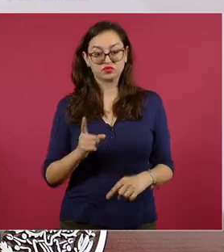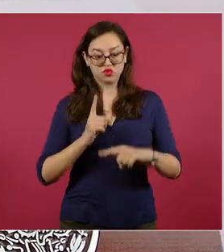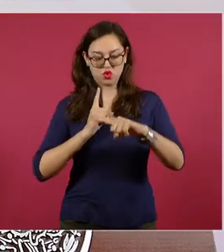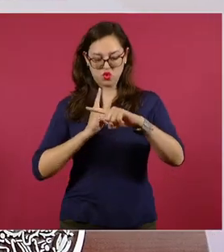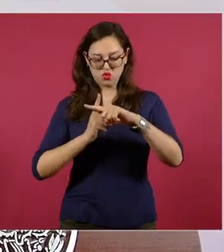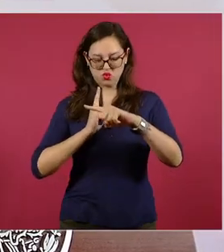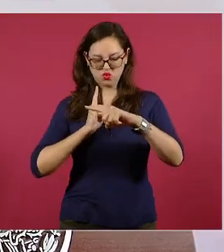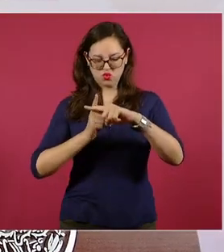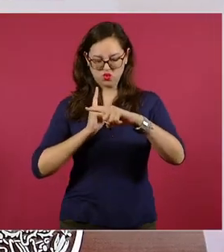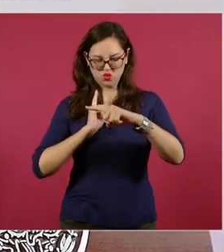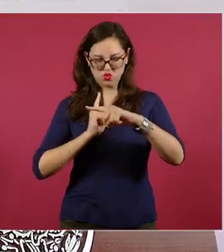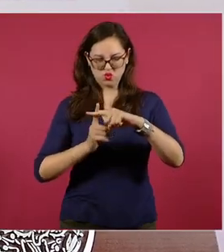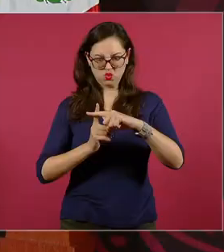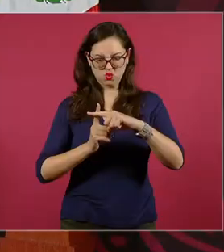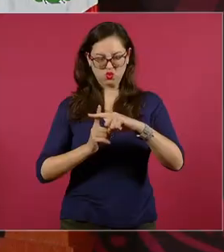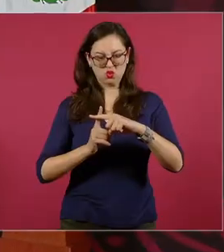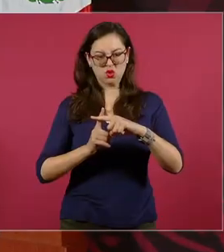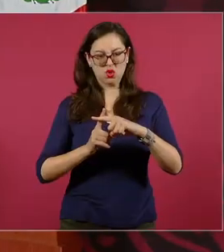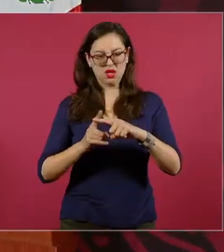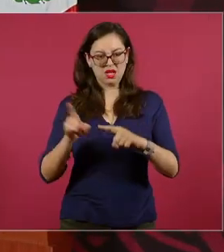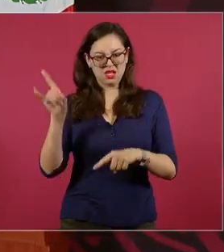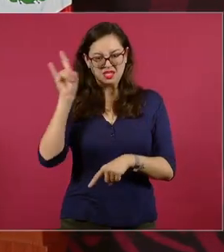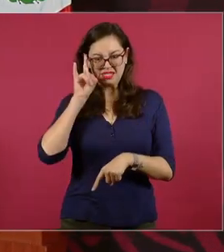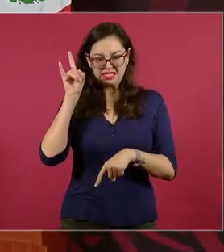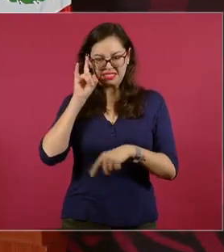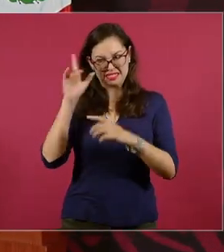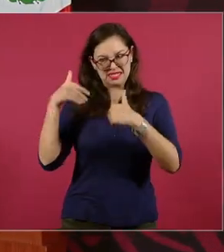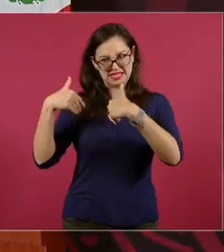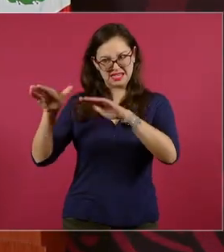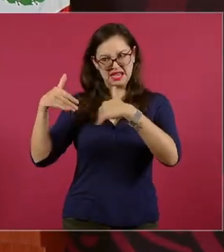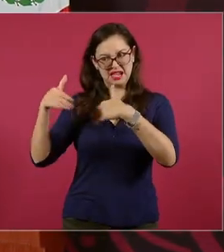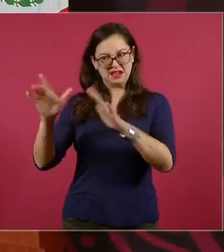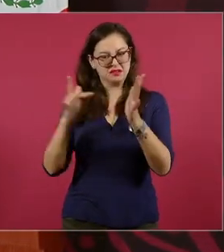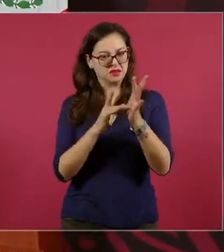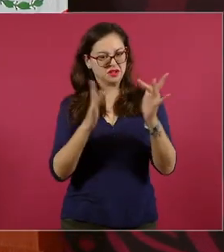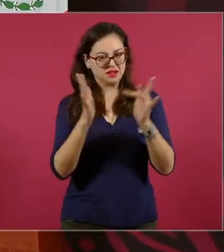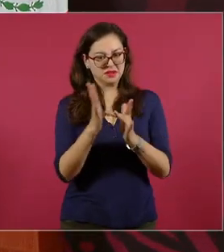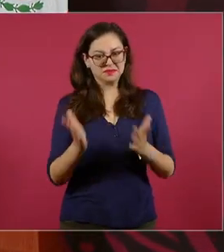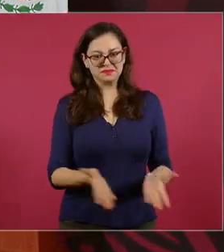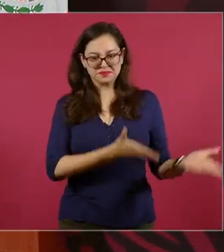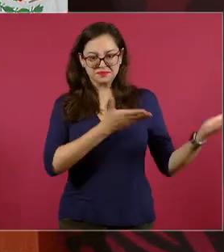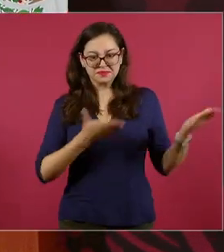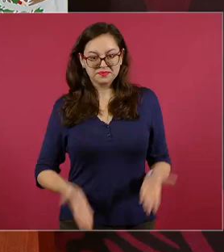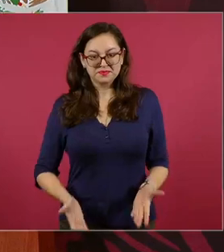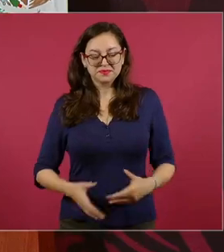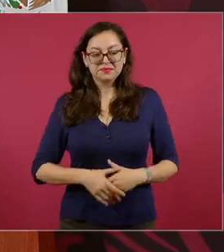cruz, que se vaya el demonio y que venga Jesús.